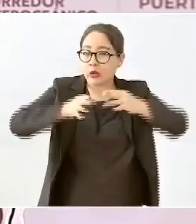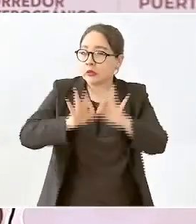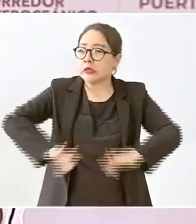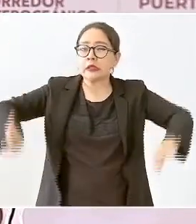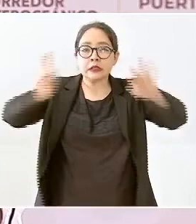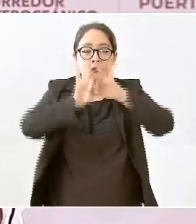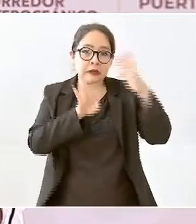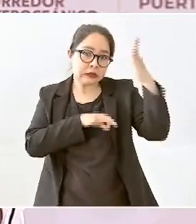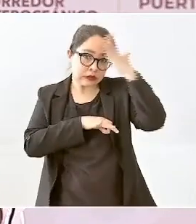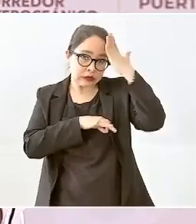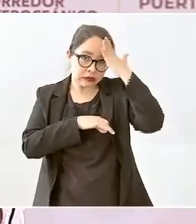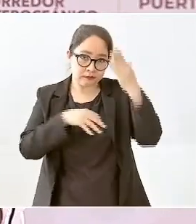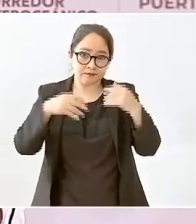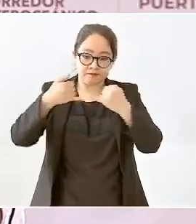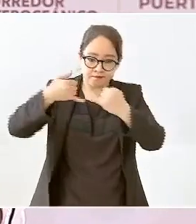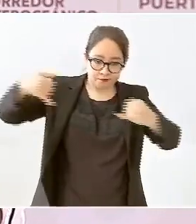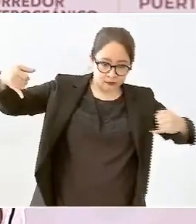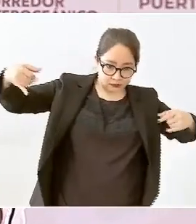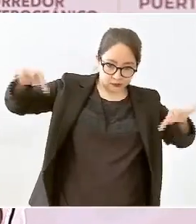de Tehuantepec